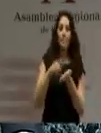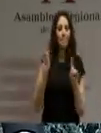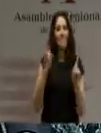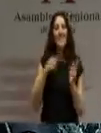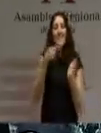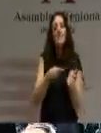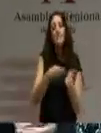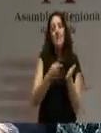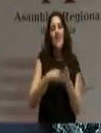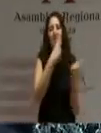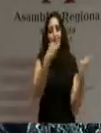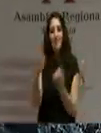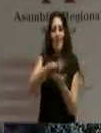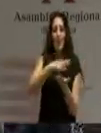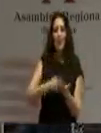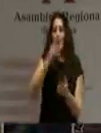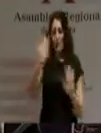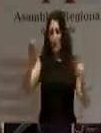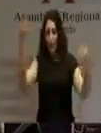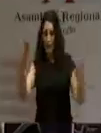lo que nos pide la gente que está ahí fuera.